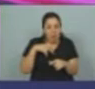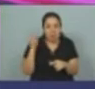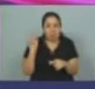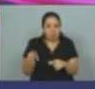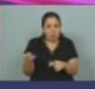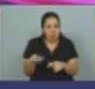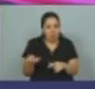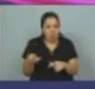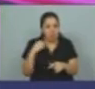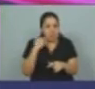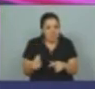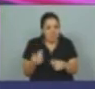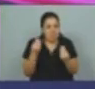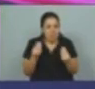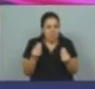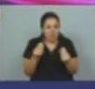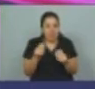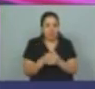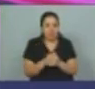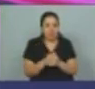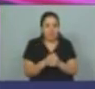de ellas, que la verdad no tiene nada que ver.